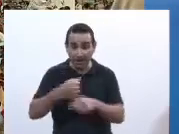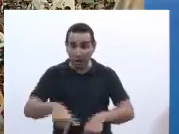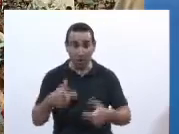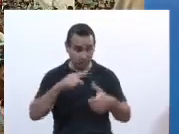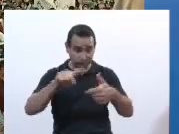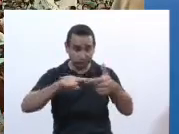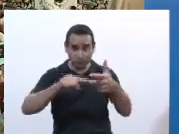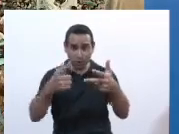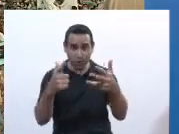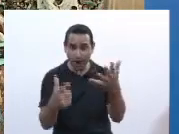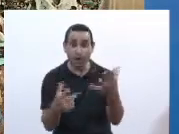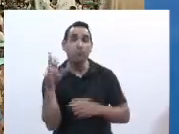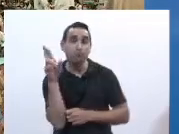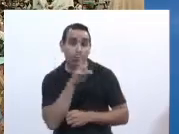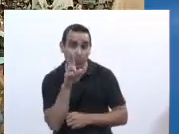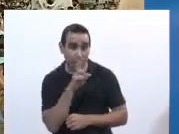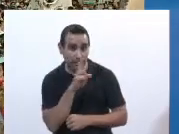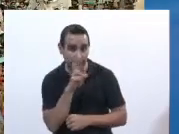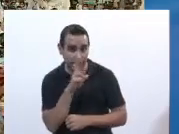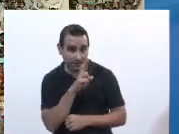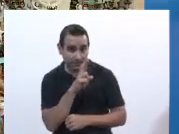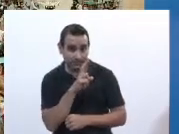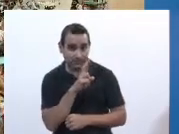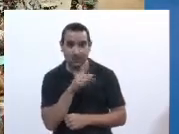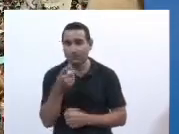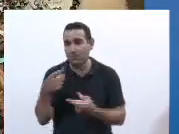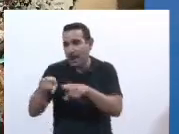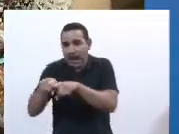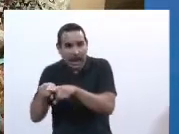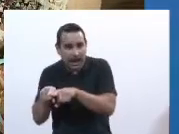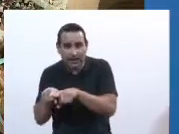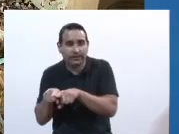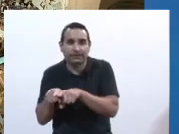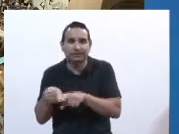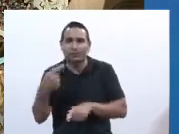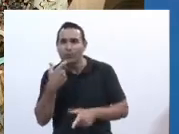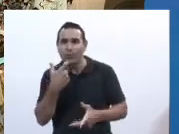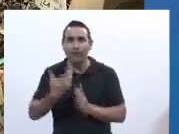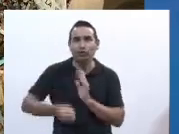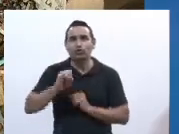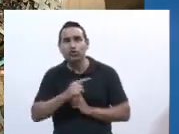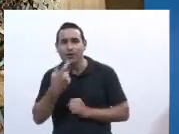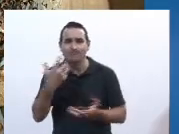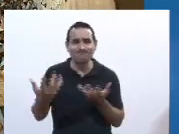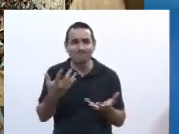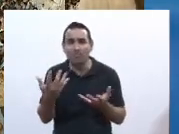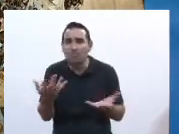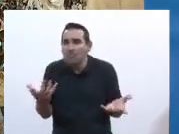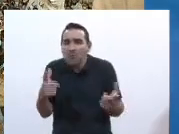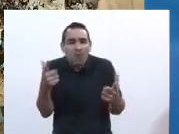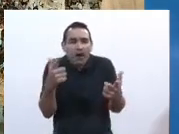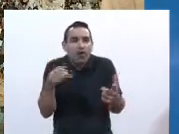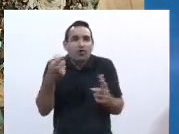momento. La mujer que está con su pareja muchas veces en este dilema no tiene ninguna